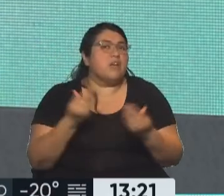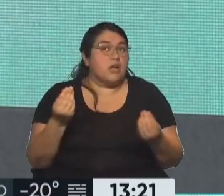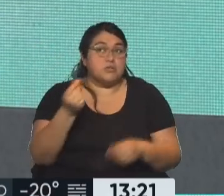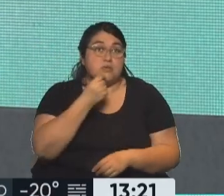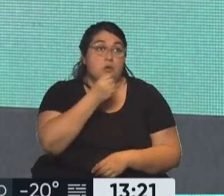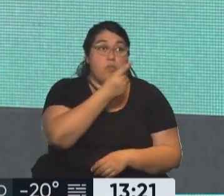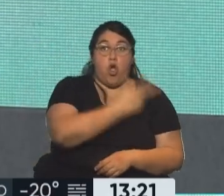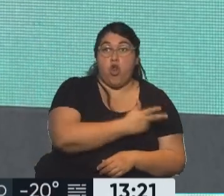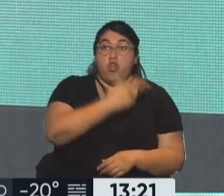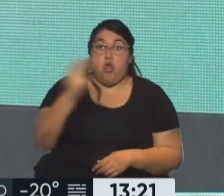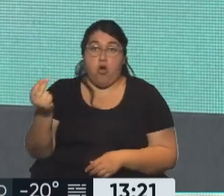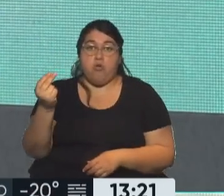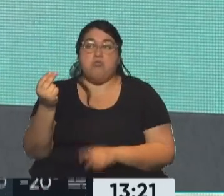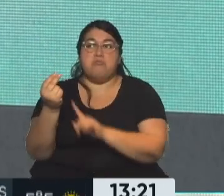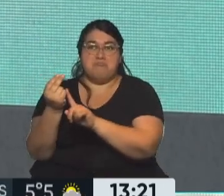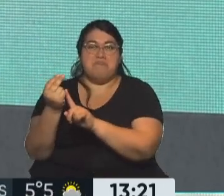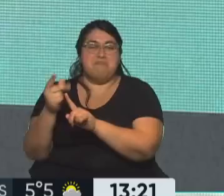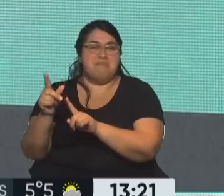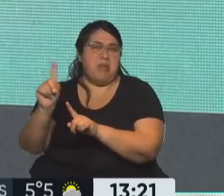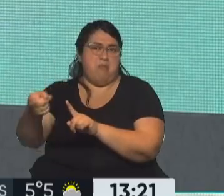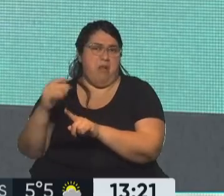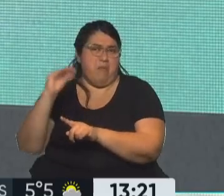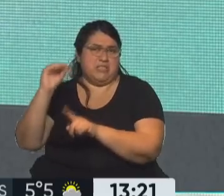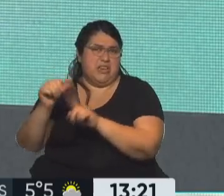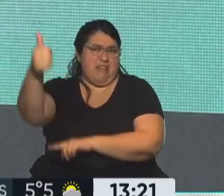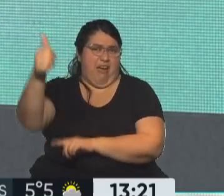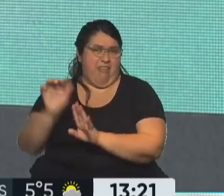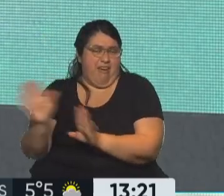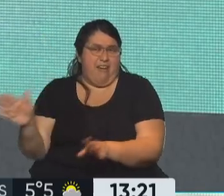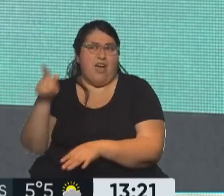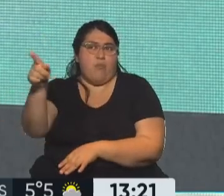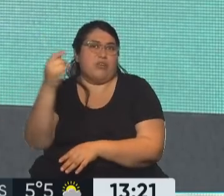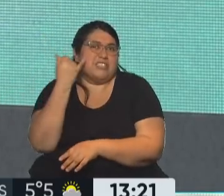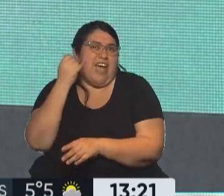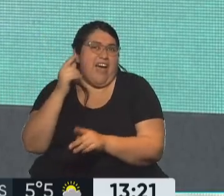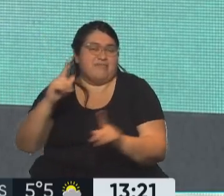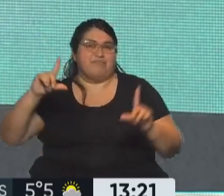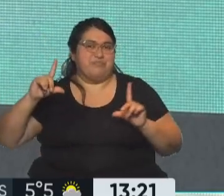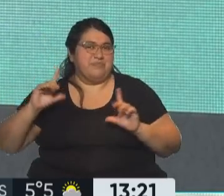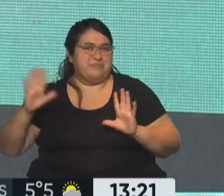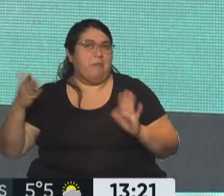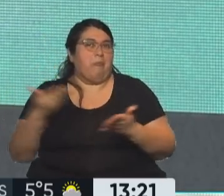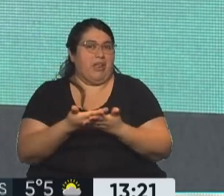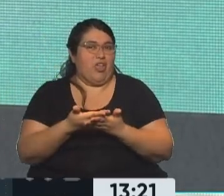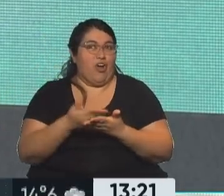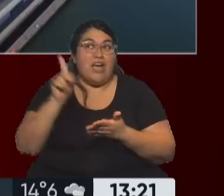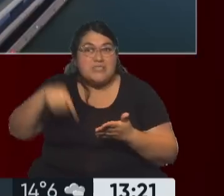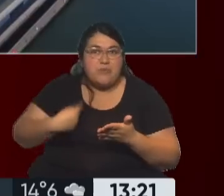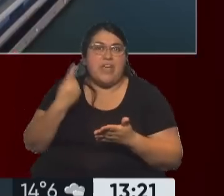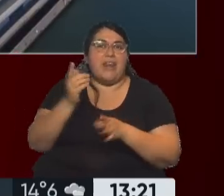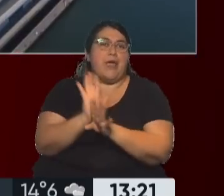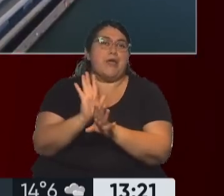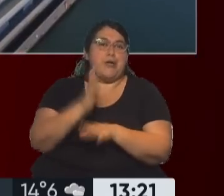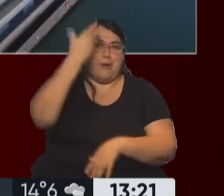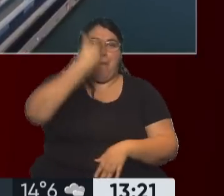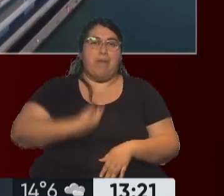no, también gana, porque gana, ya que estemos hablando de esto acá, ¿no? Me parece que simboliza el alto perfil que está